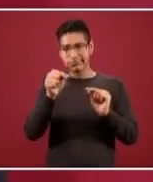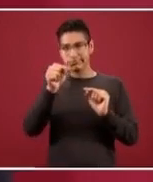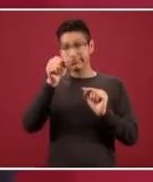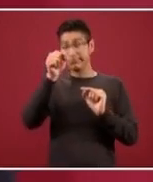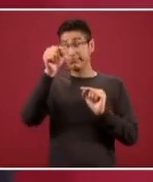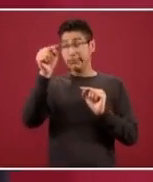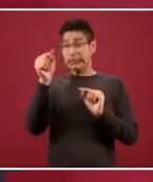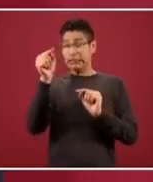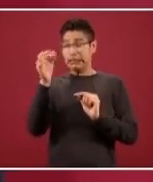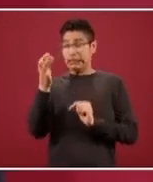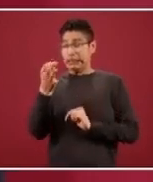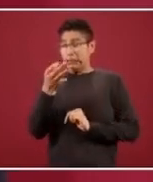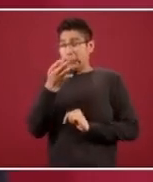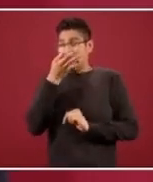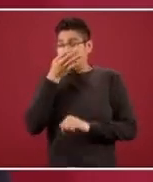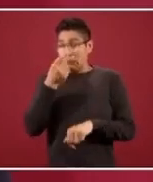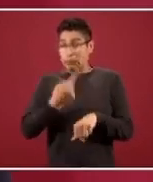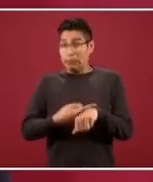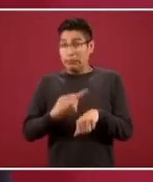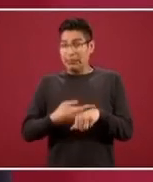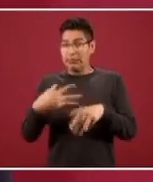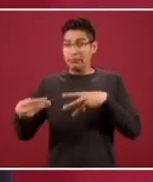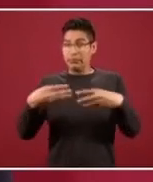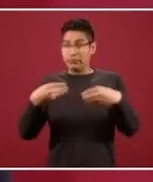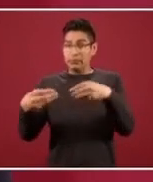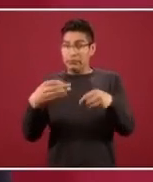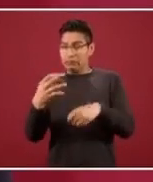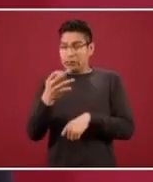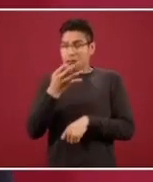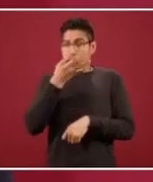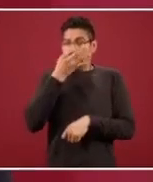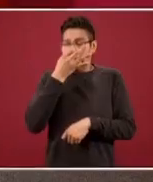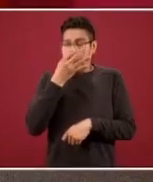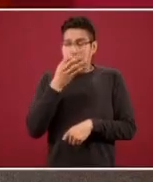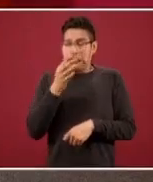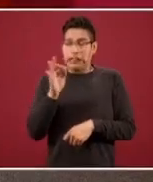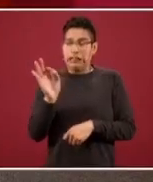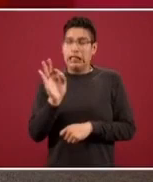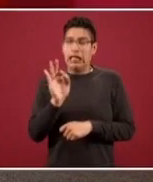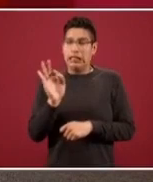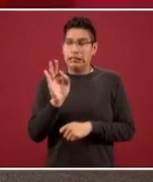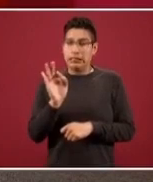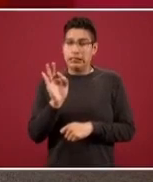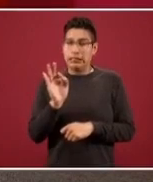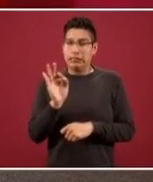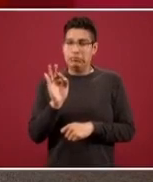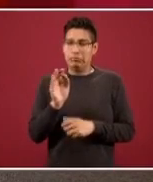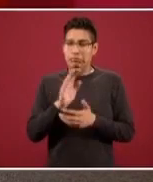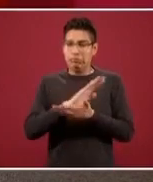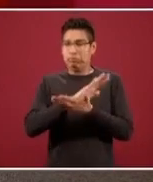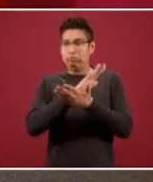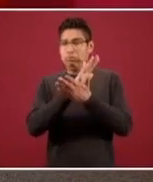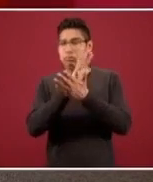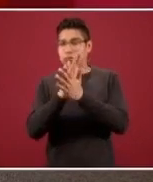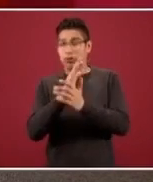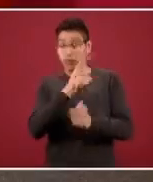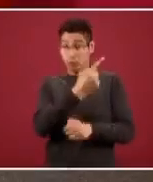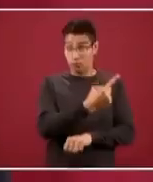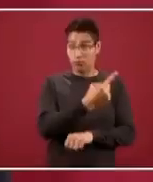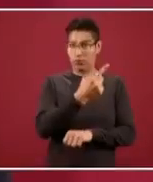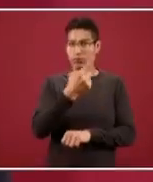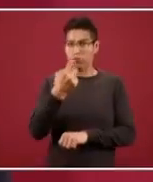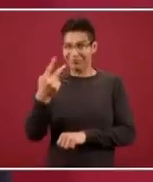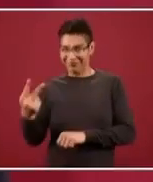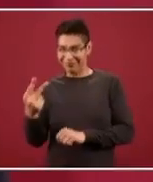número de casos, por lo que podemos definir que estamos en etapa de transición entre escenario 1